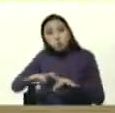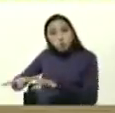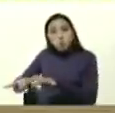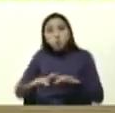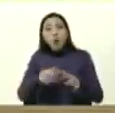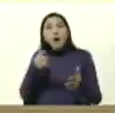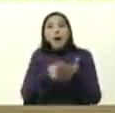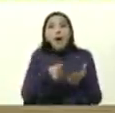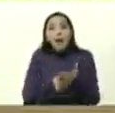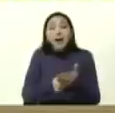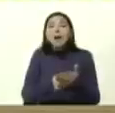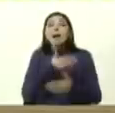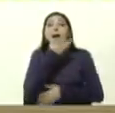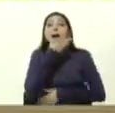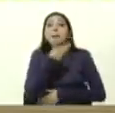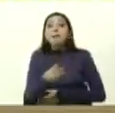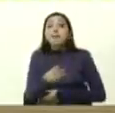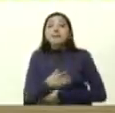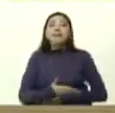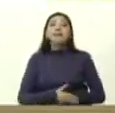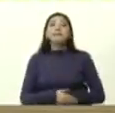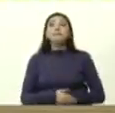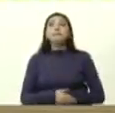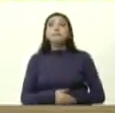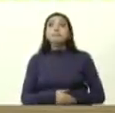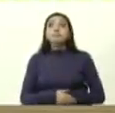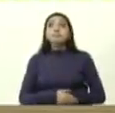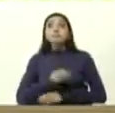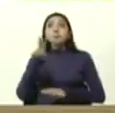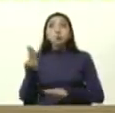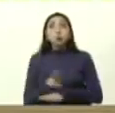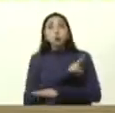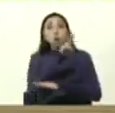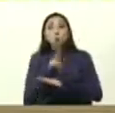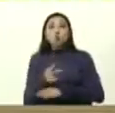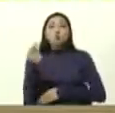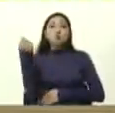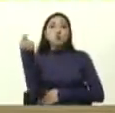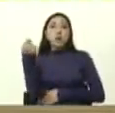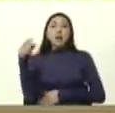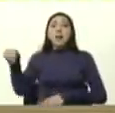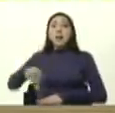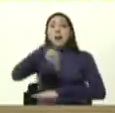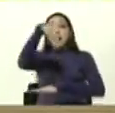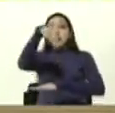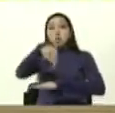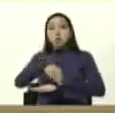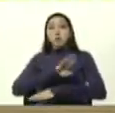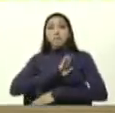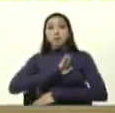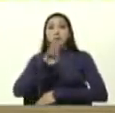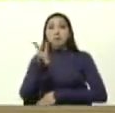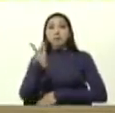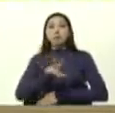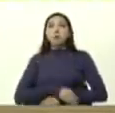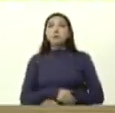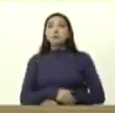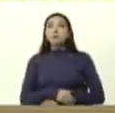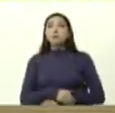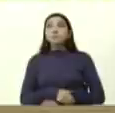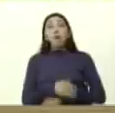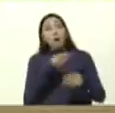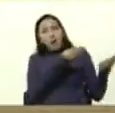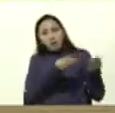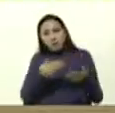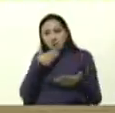a facilitar y a profundizar el uso de nuestra moneda nacional. Yo quería agradecer, y por eso los